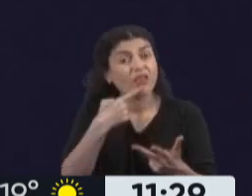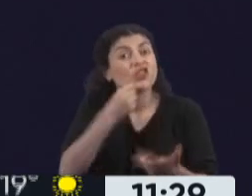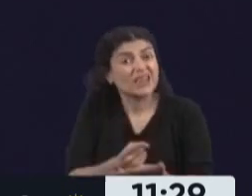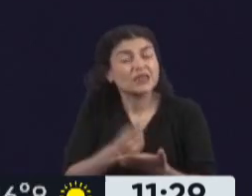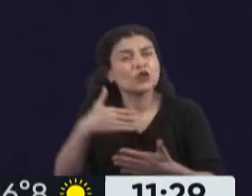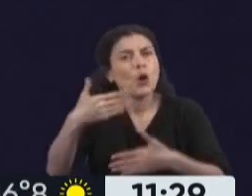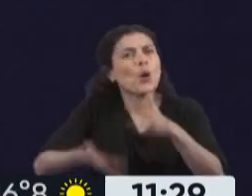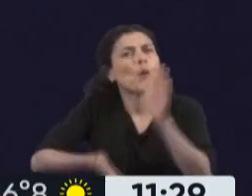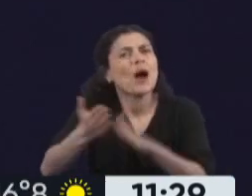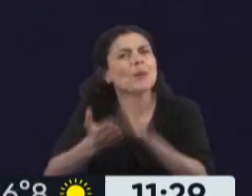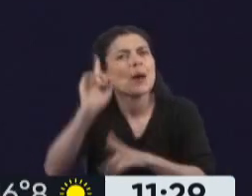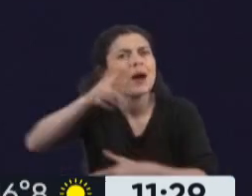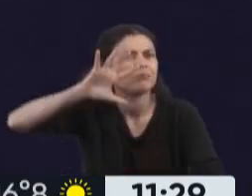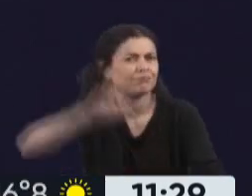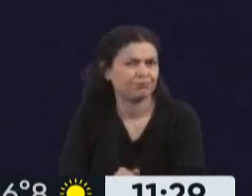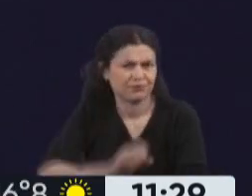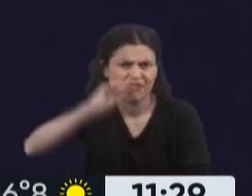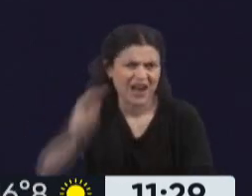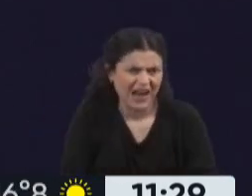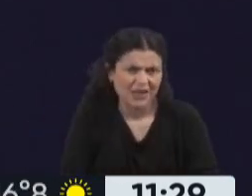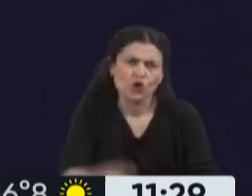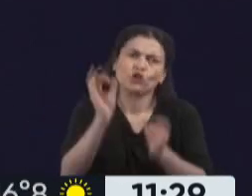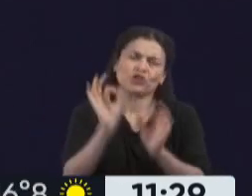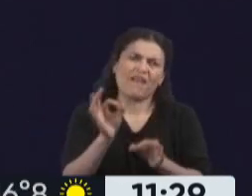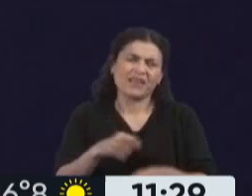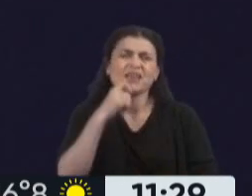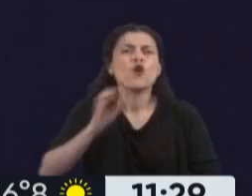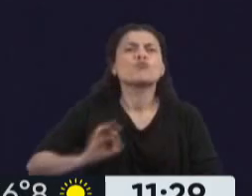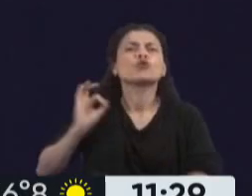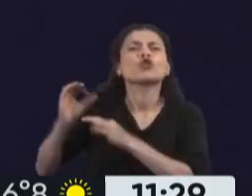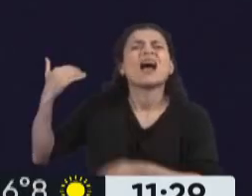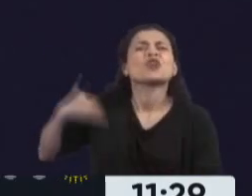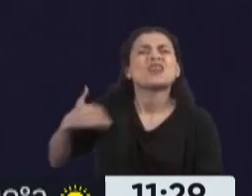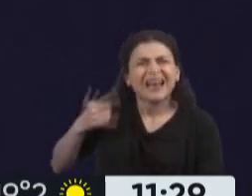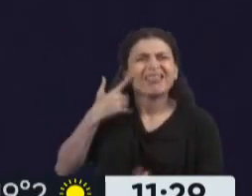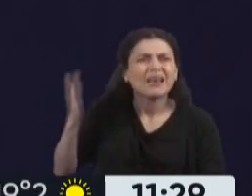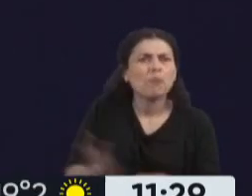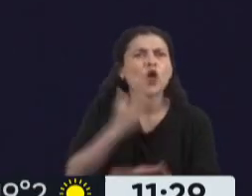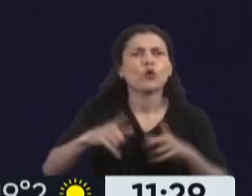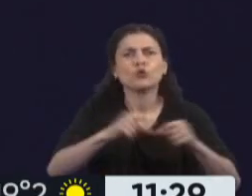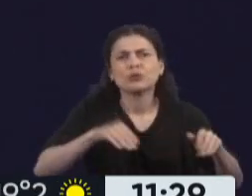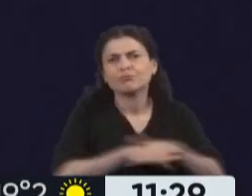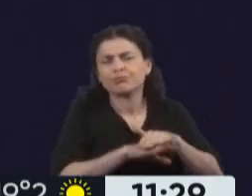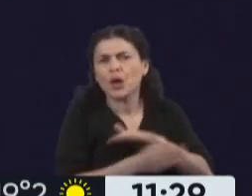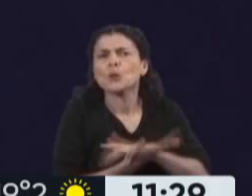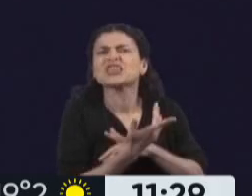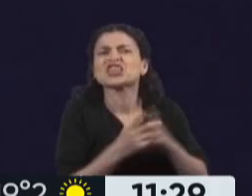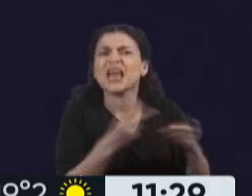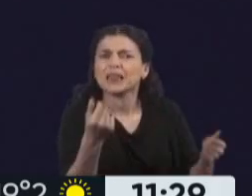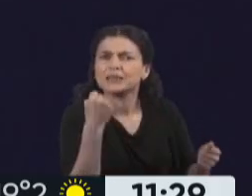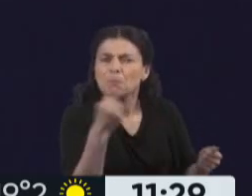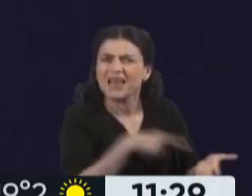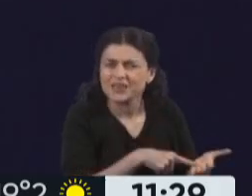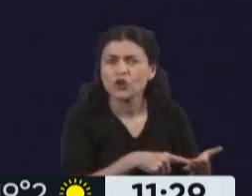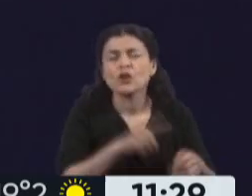hemos comprobado, digo, cuando uno emitió durante tantos años, desde el 6 de enero del 2002, donde se derogó